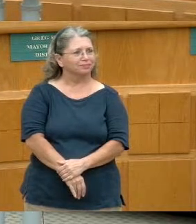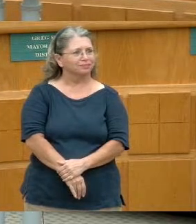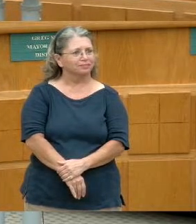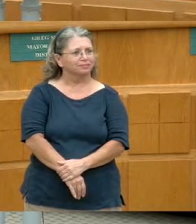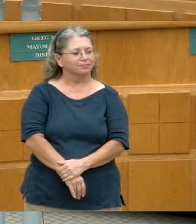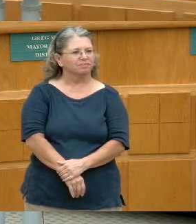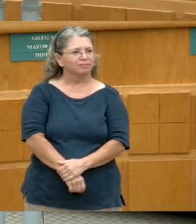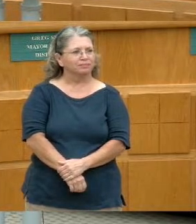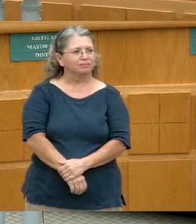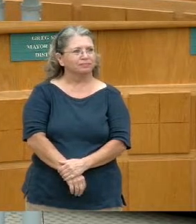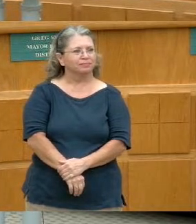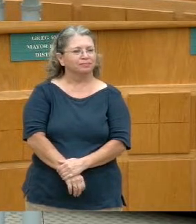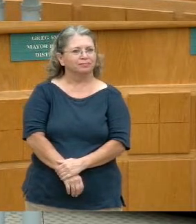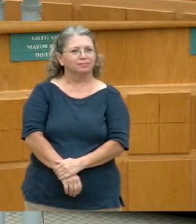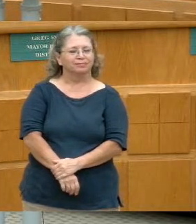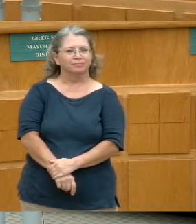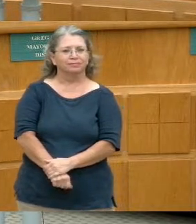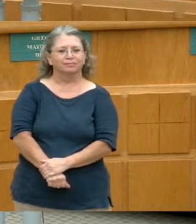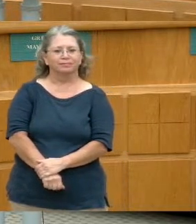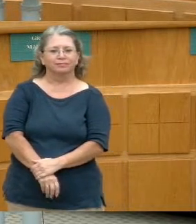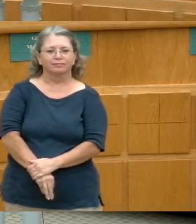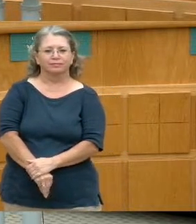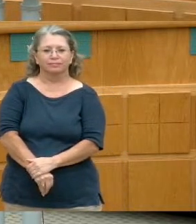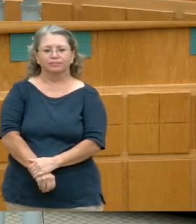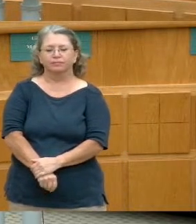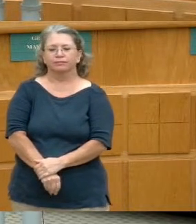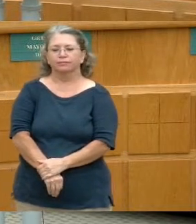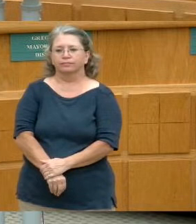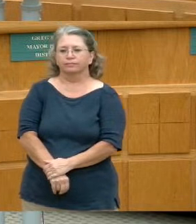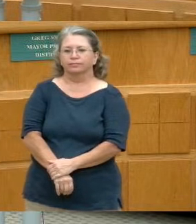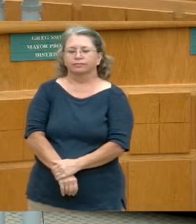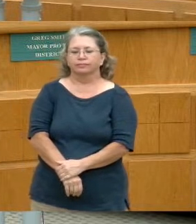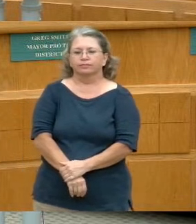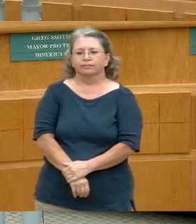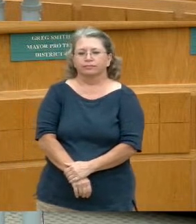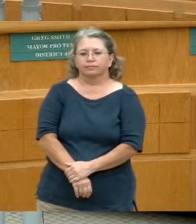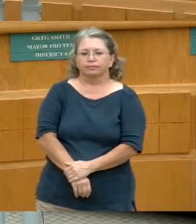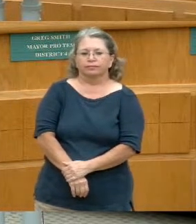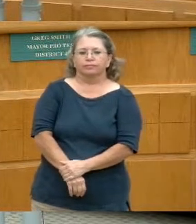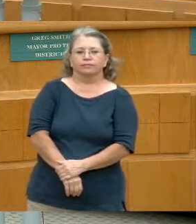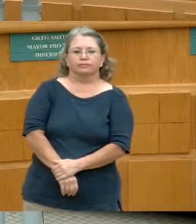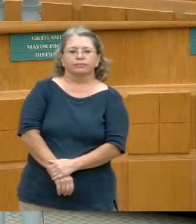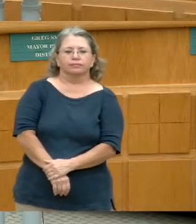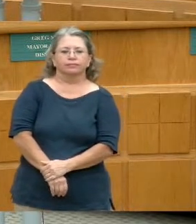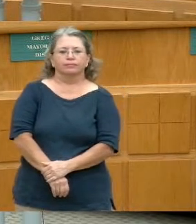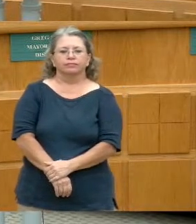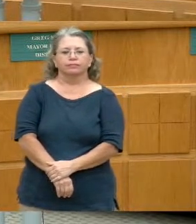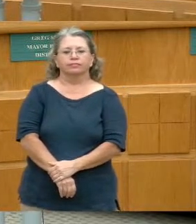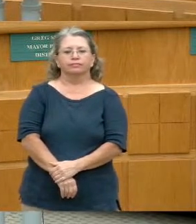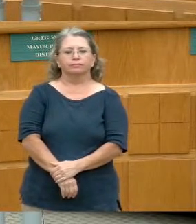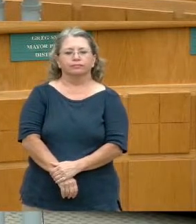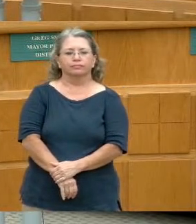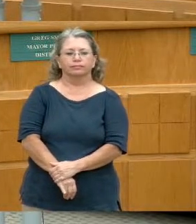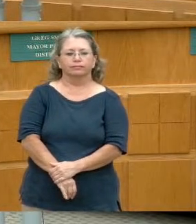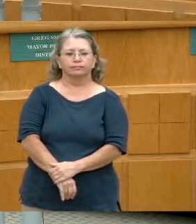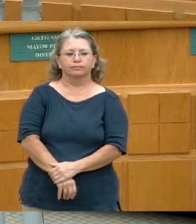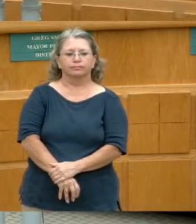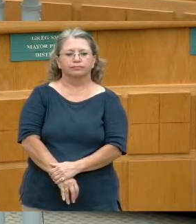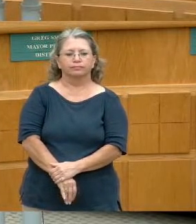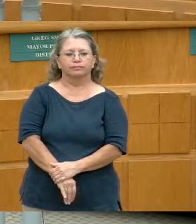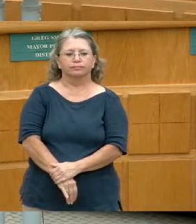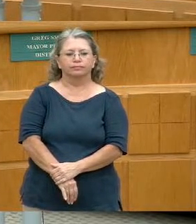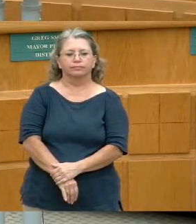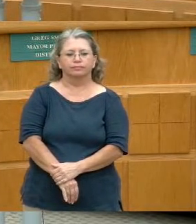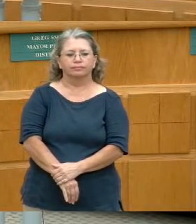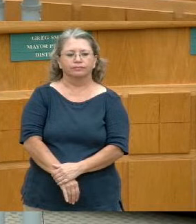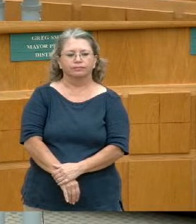activos y 4 decesos por el virus. Durante el fin de semana feriado por el Día de los Caídos, se registró un aumento en las cifras de casos positivos. De acuerdo a